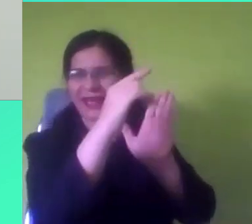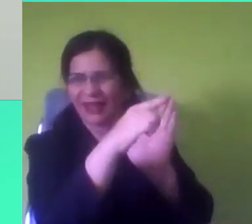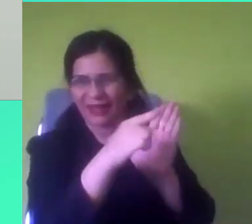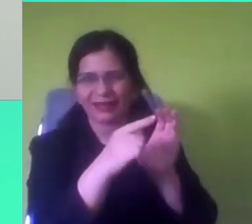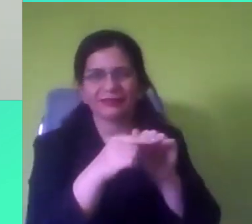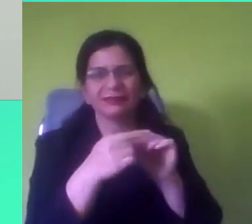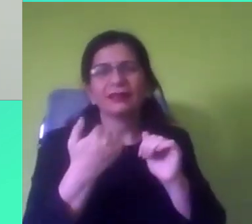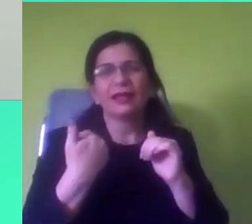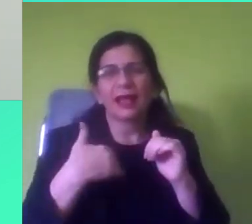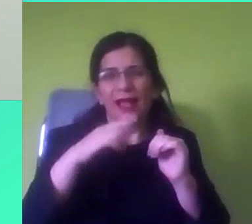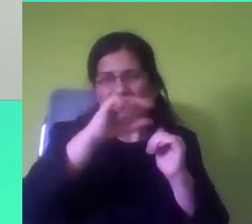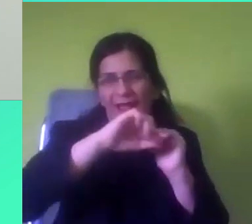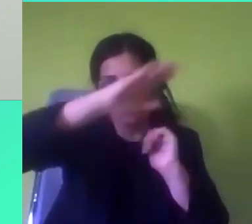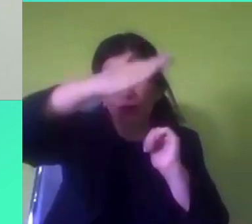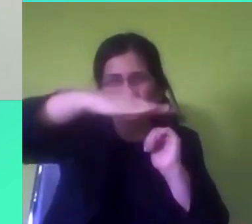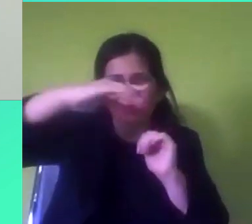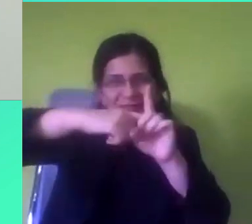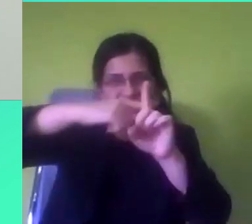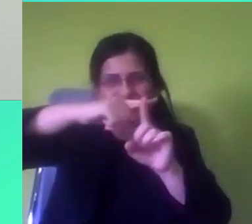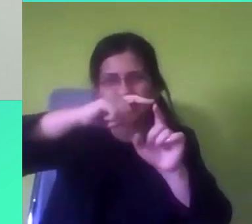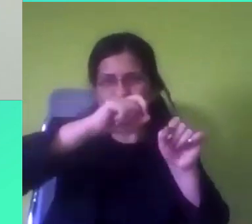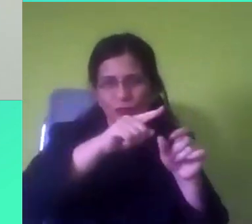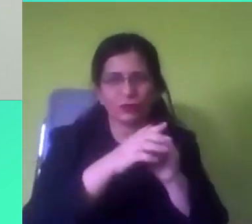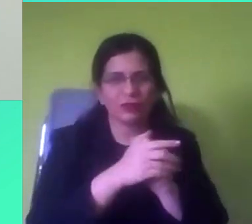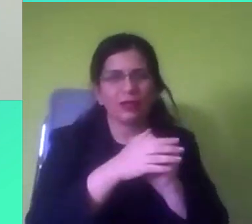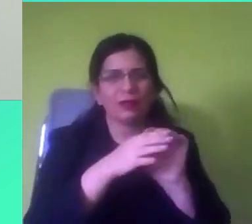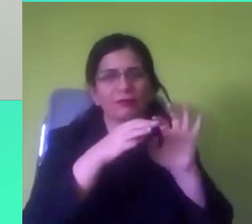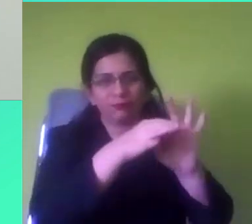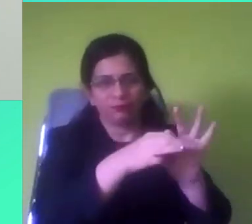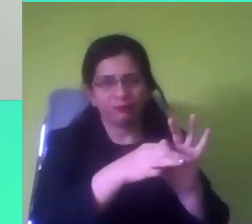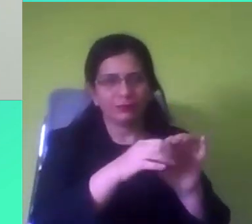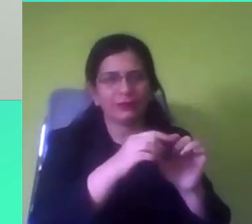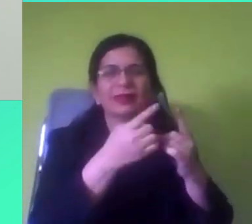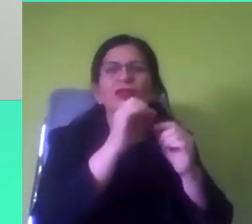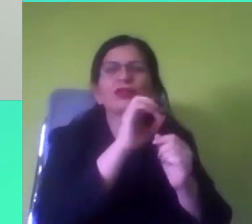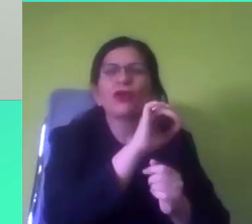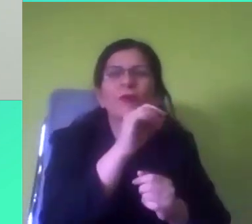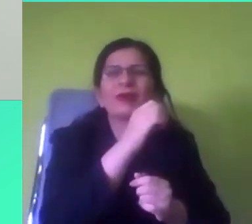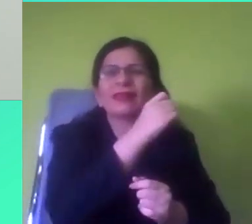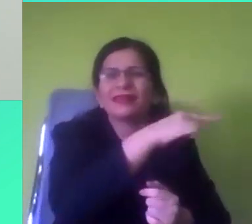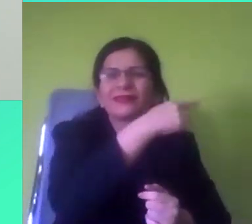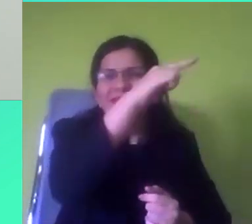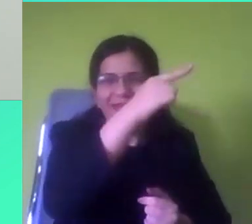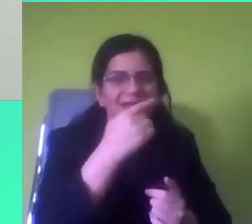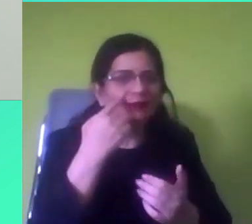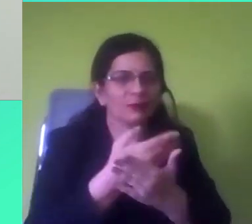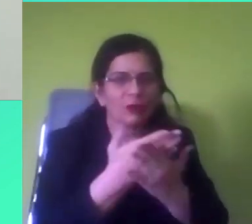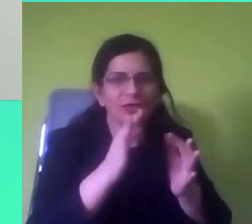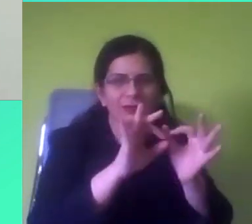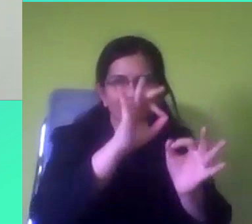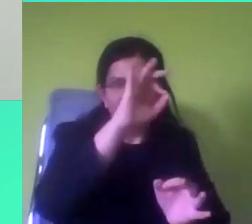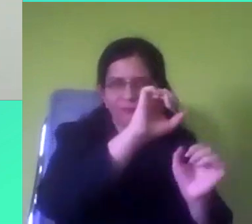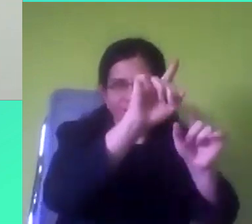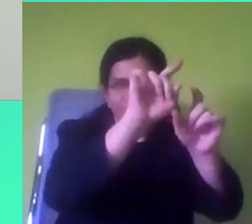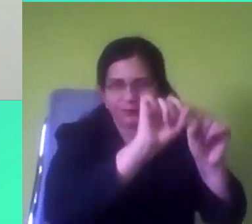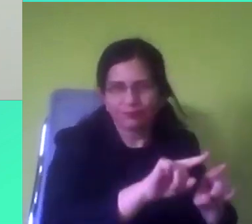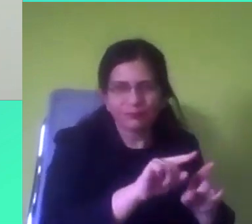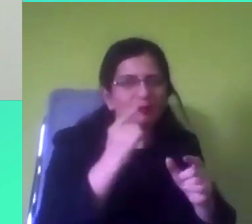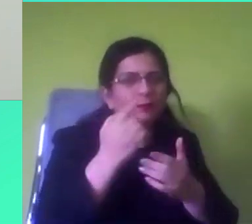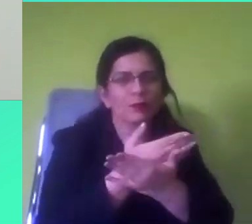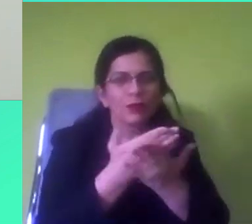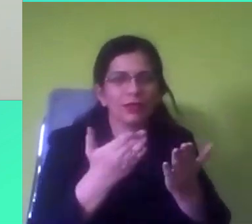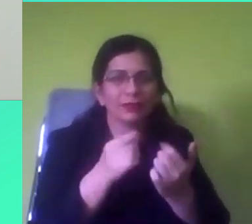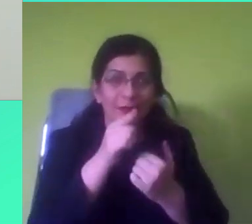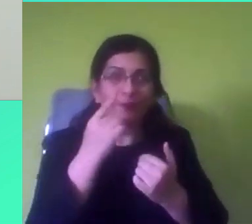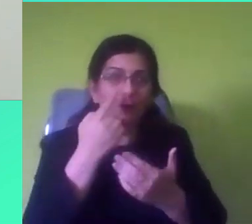las alturas más altas de la cordillera, donde tenemos el Cerro Aconcagua, y después en los Andes áridos todos los volcanes superiores a 6000 metros de altitud.